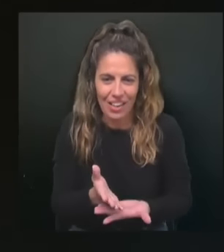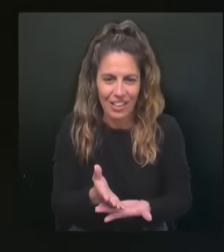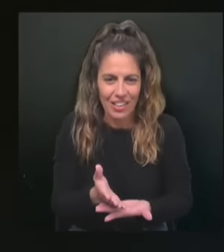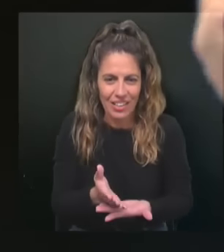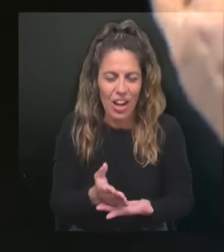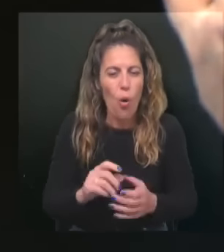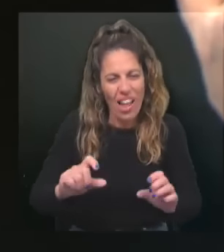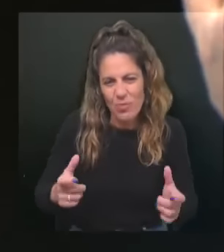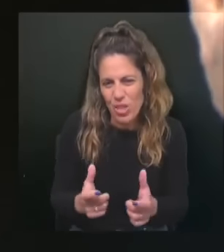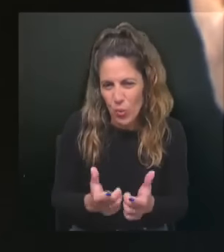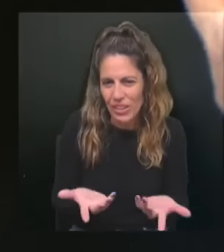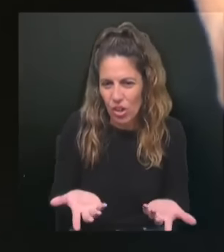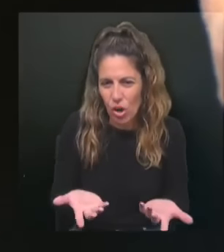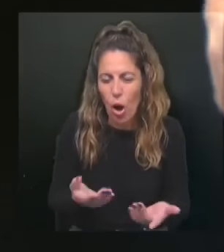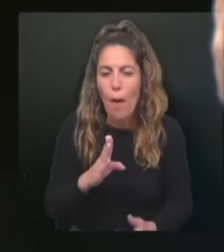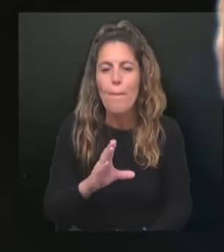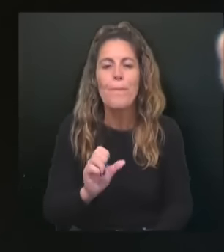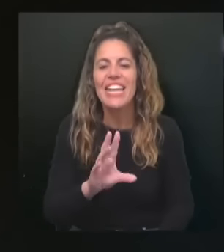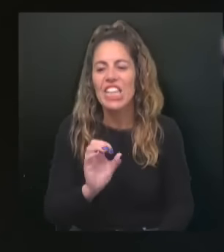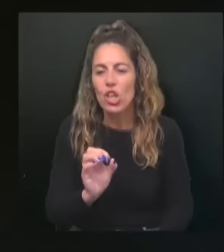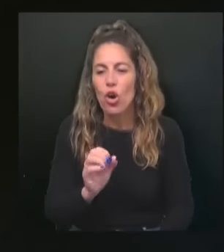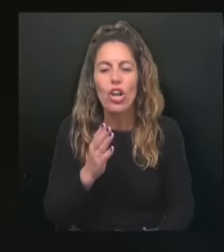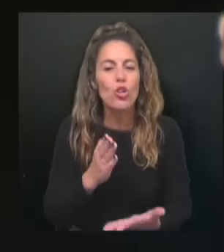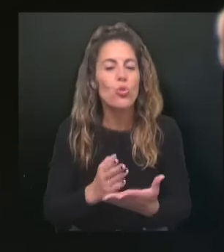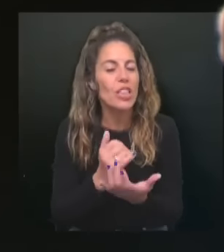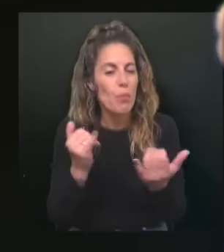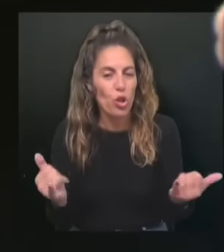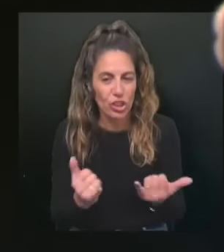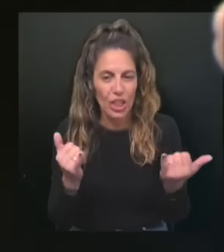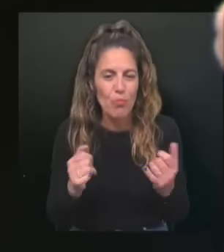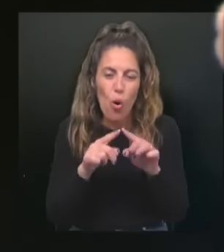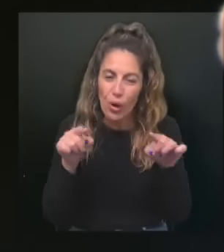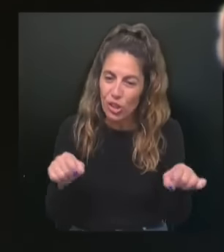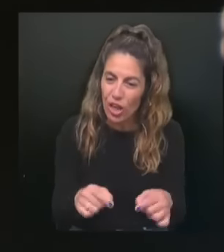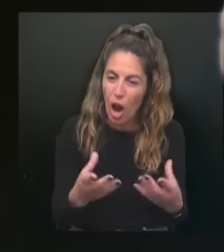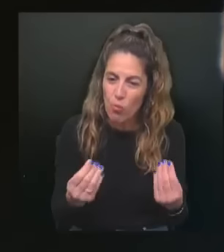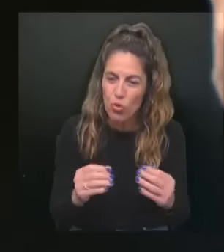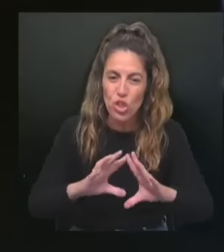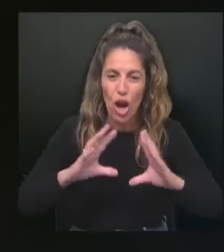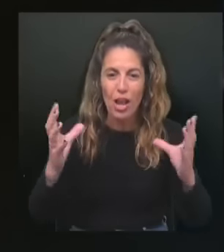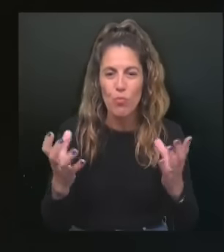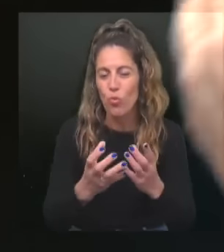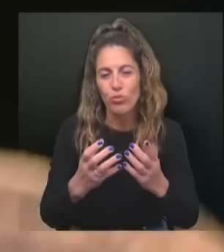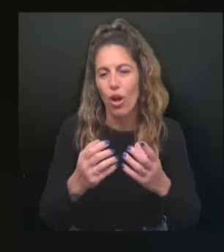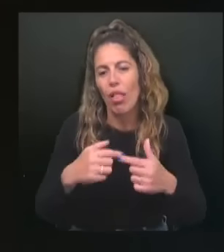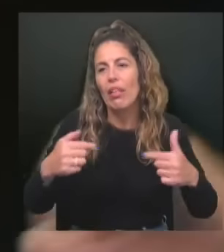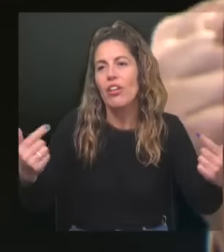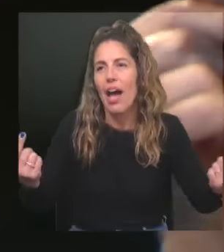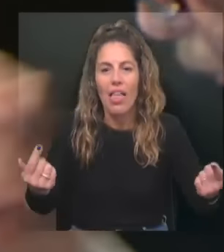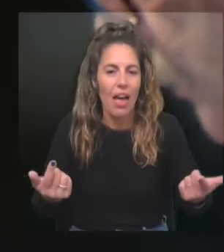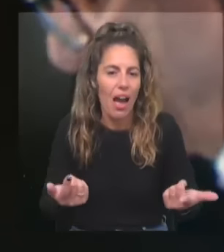¿Se ha disminuido? Sí, Perico en los últimos tiempos cuestionaba mucho el mundo de lo efímero, ¿no? El mundo